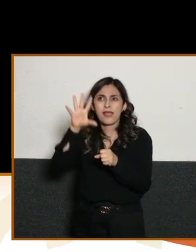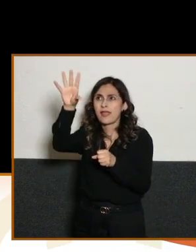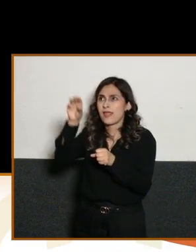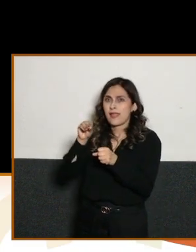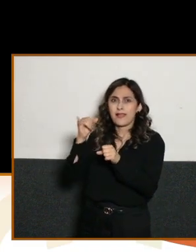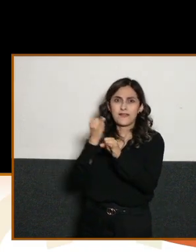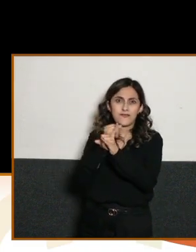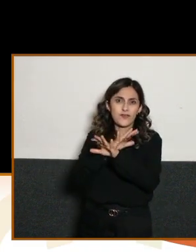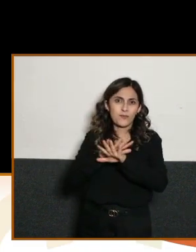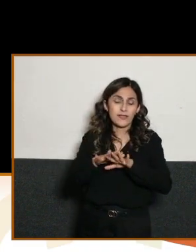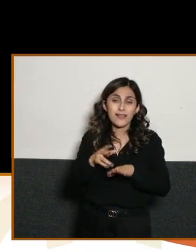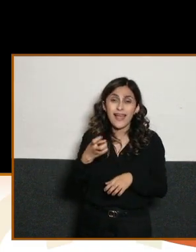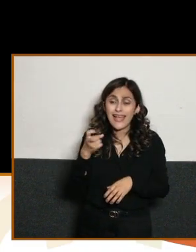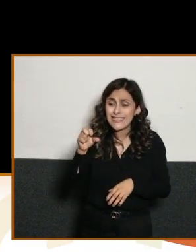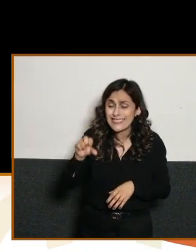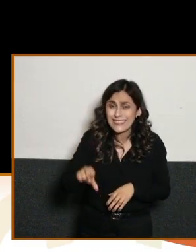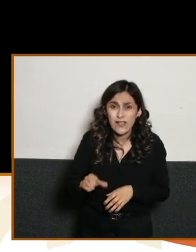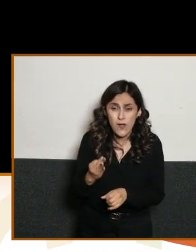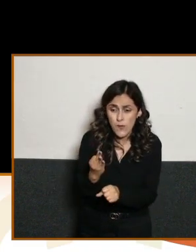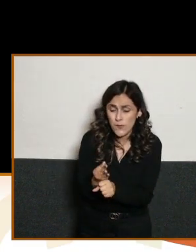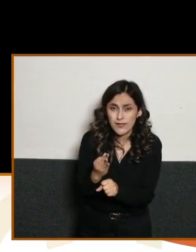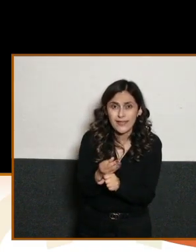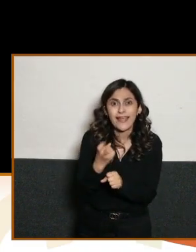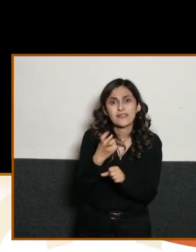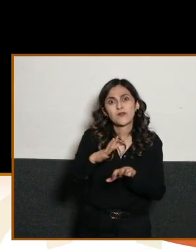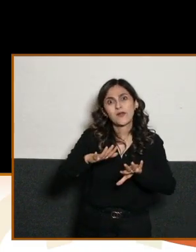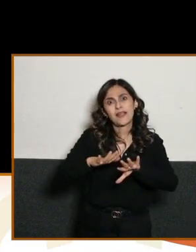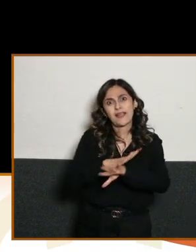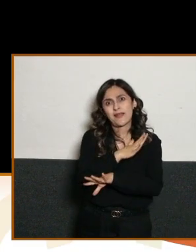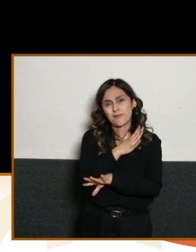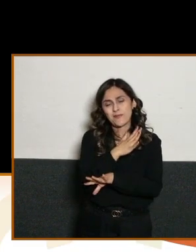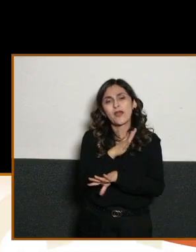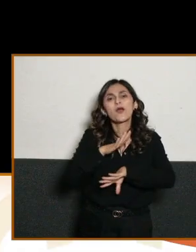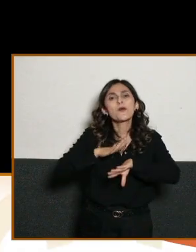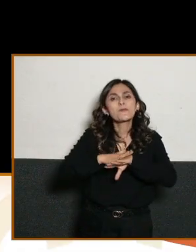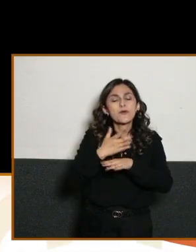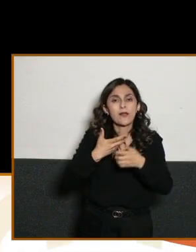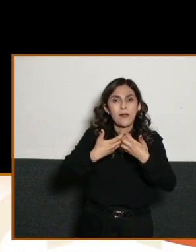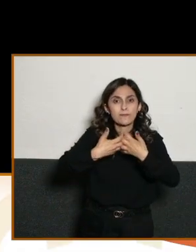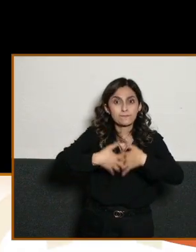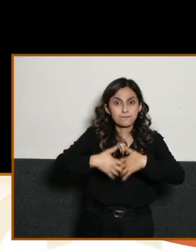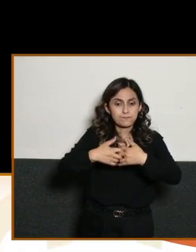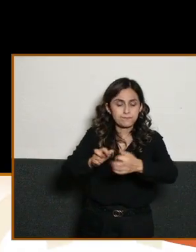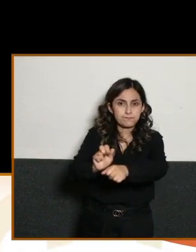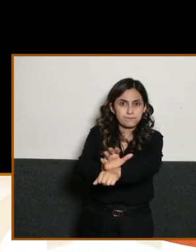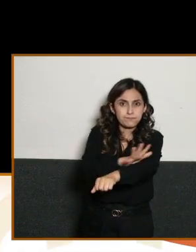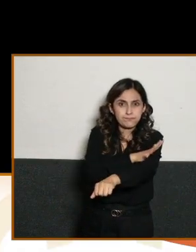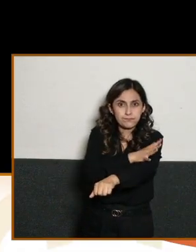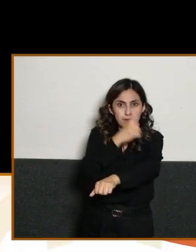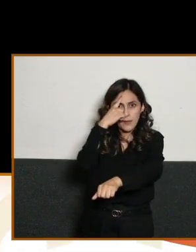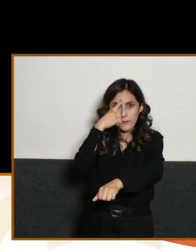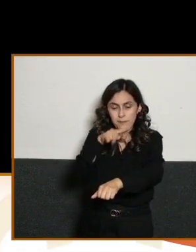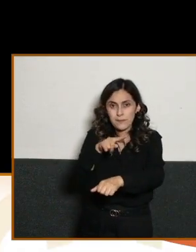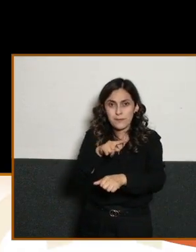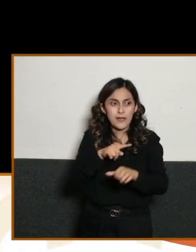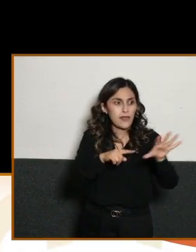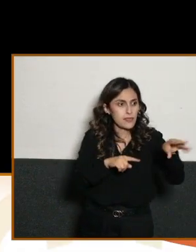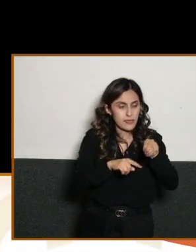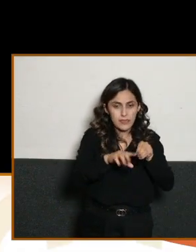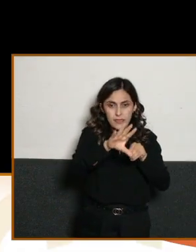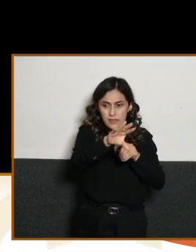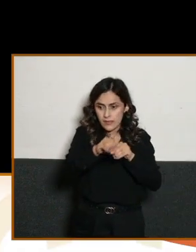Y eso lo cambia todo, porque estamos invirtiendo más en energía para la inferencia, pero ¿qué creen? Gasta más